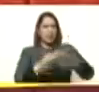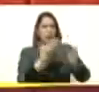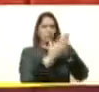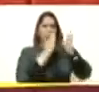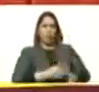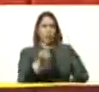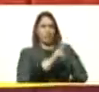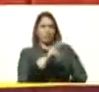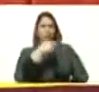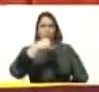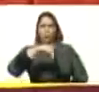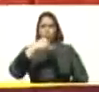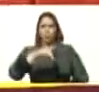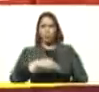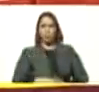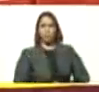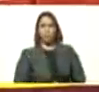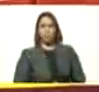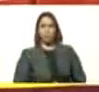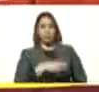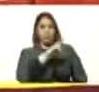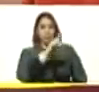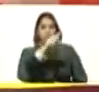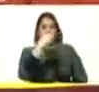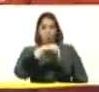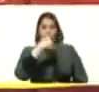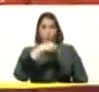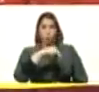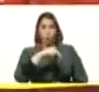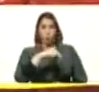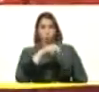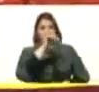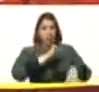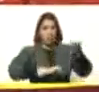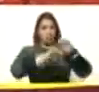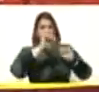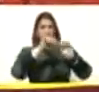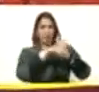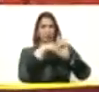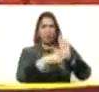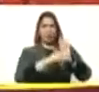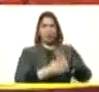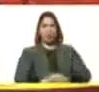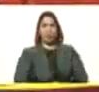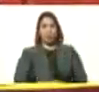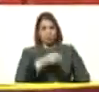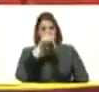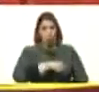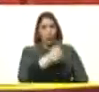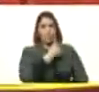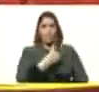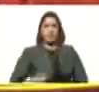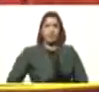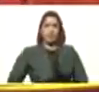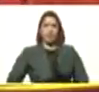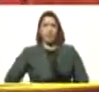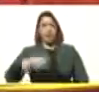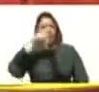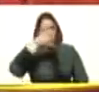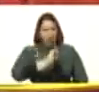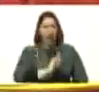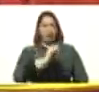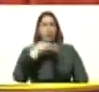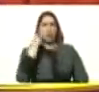en noviembre del... el 21 de noviembre para defender sus derechos. Hoy, presidente, aquí está